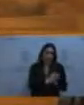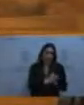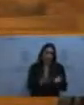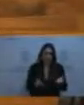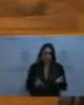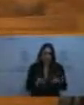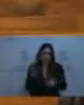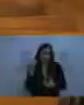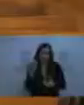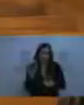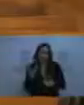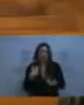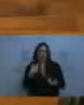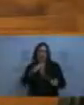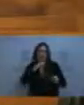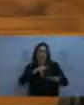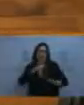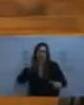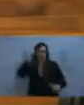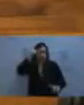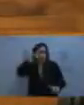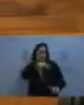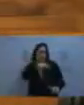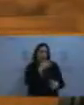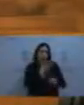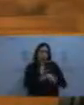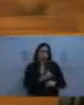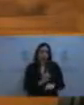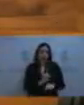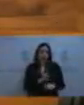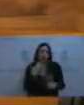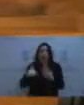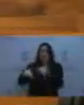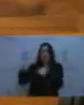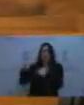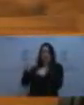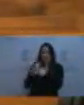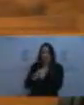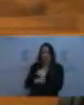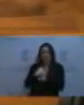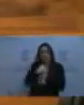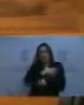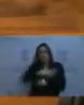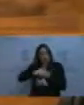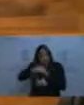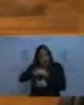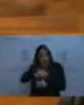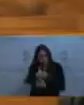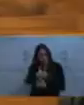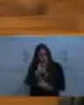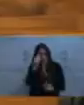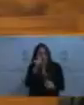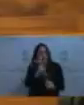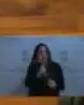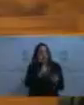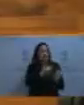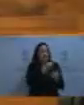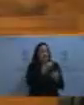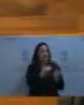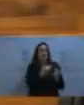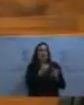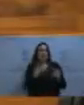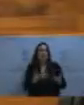de que ustedes no cumplieron eso. Yo no voy a hablarle del pasado, señora consejera. Yo voy a pretendo preguntarle, y era el objetivo de la pregunta, si usted está en